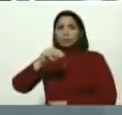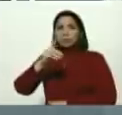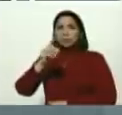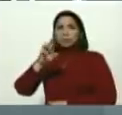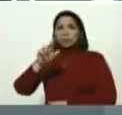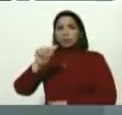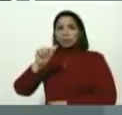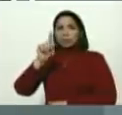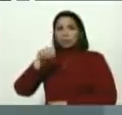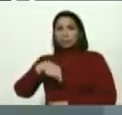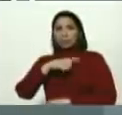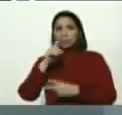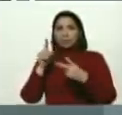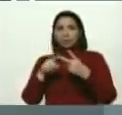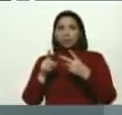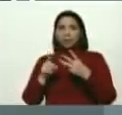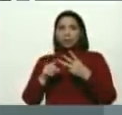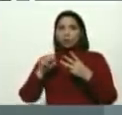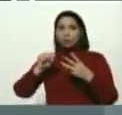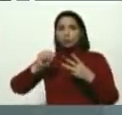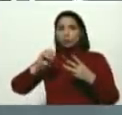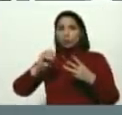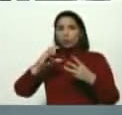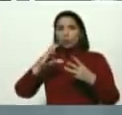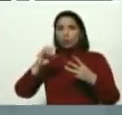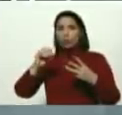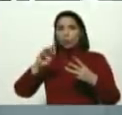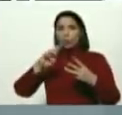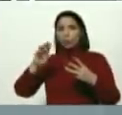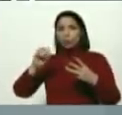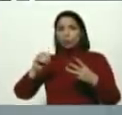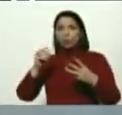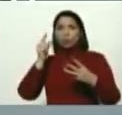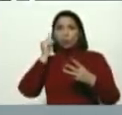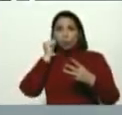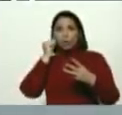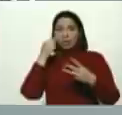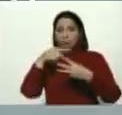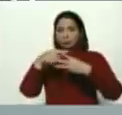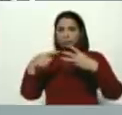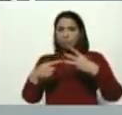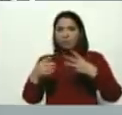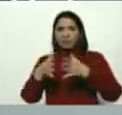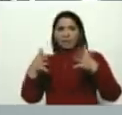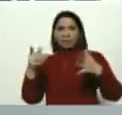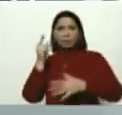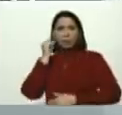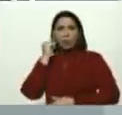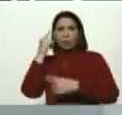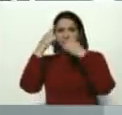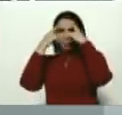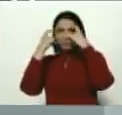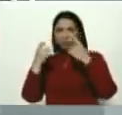doctora Socorro Hernández, tres mujeres baluartes de este país, tres grandes profesionales.